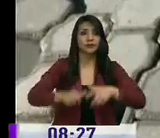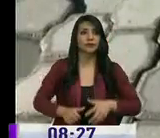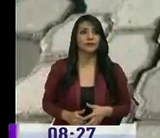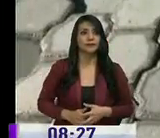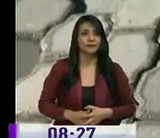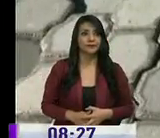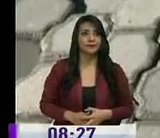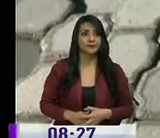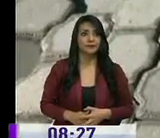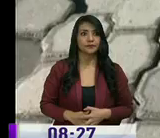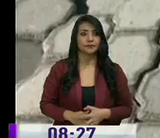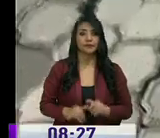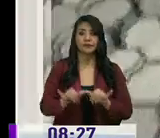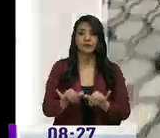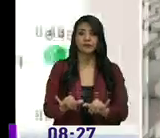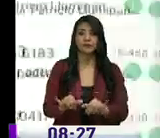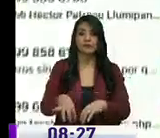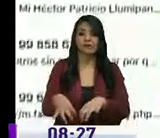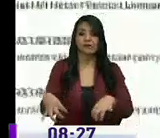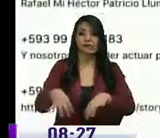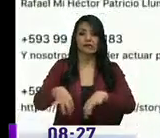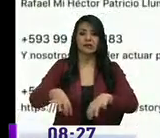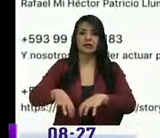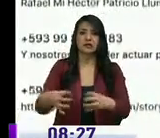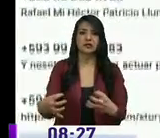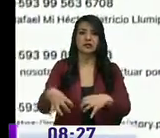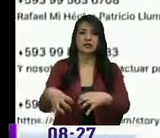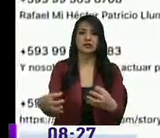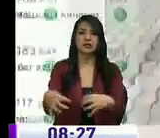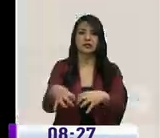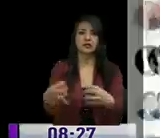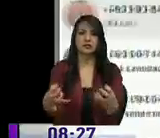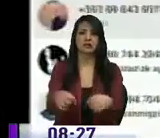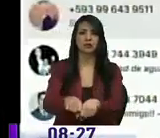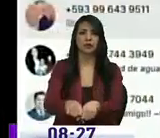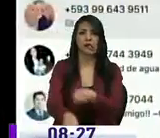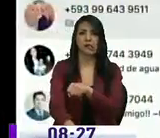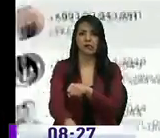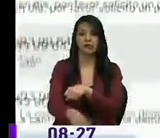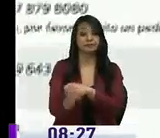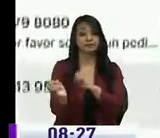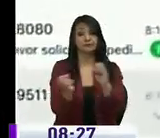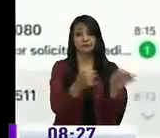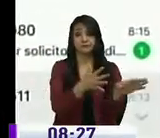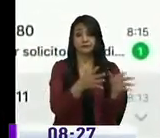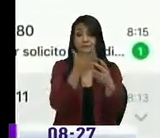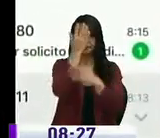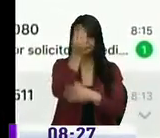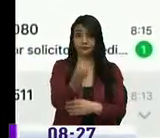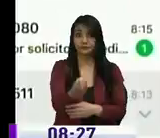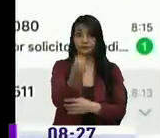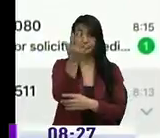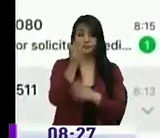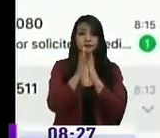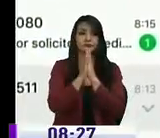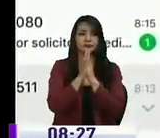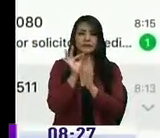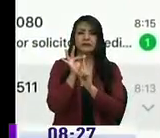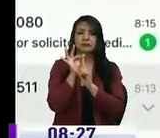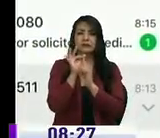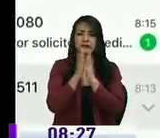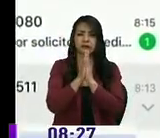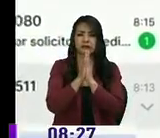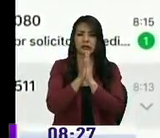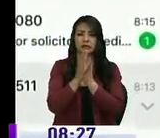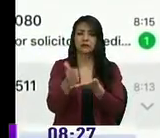Y así se quedó. O sea, era nuevito el adoquín, explotó la tubería y ahí lo dejaron. Buenos días, de manera especial se solicita mediante